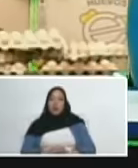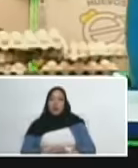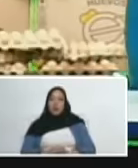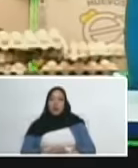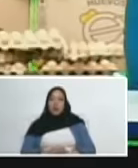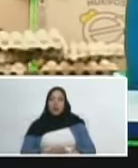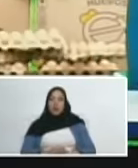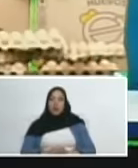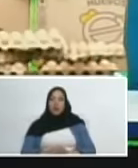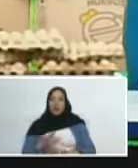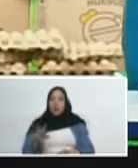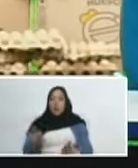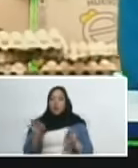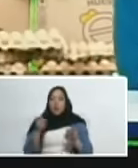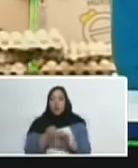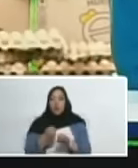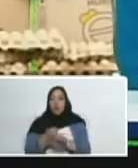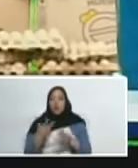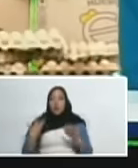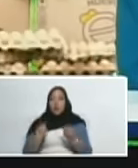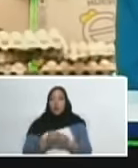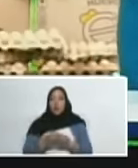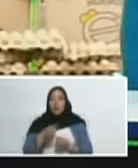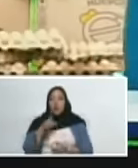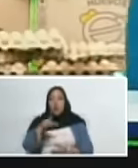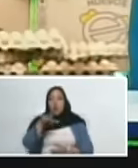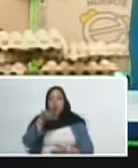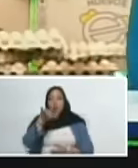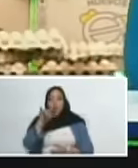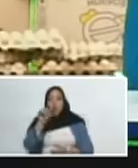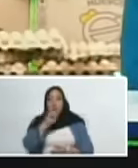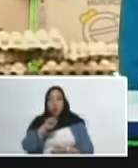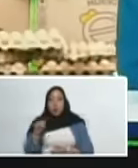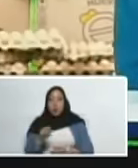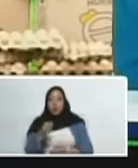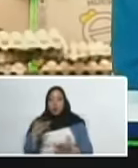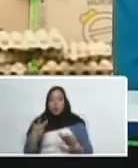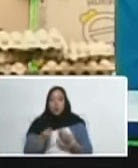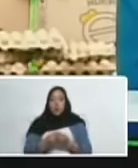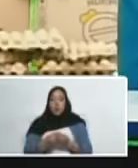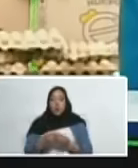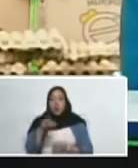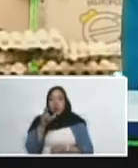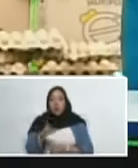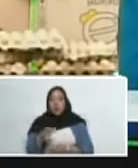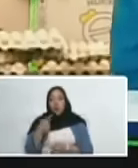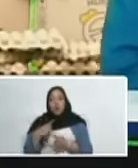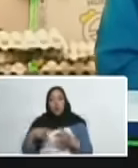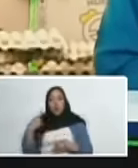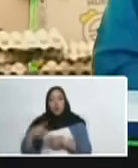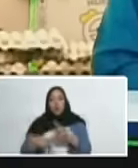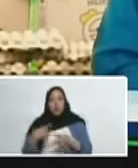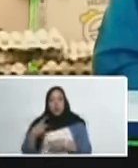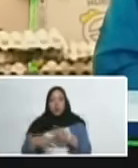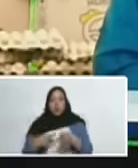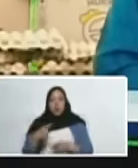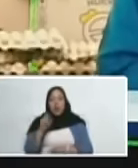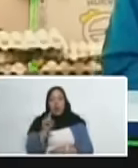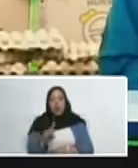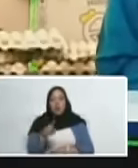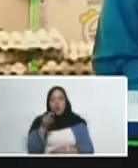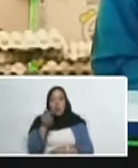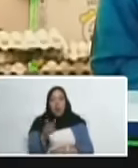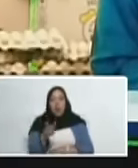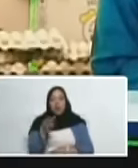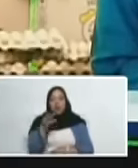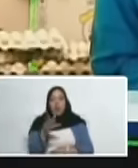invitados especiales. Compañero Luis José Marcano, compañero Ernesto Luna, mientras yo procedo a la una, a las